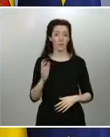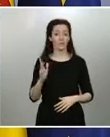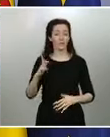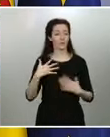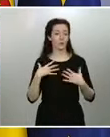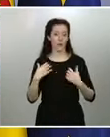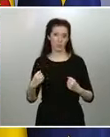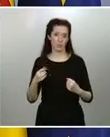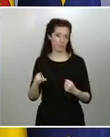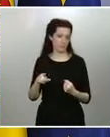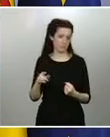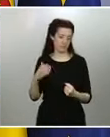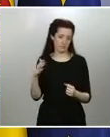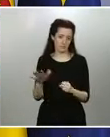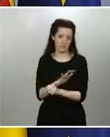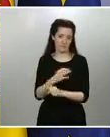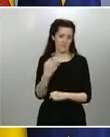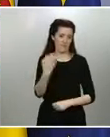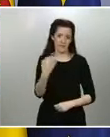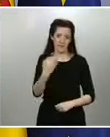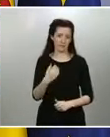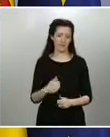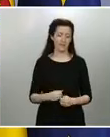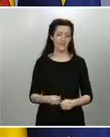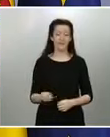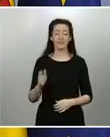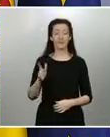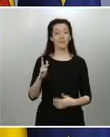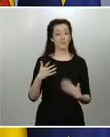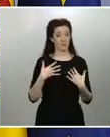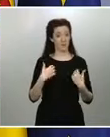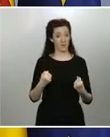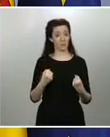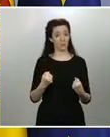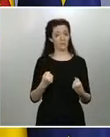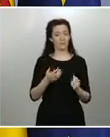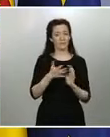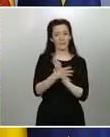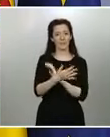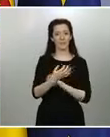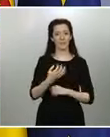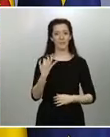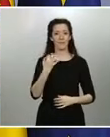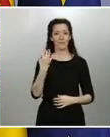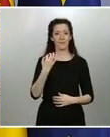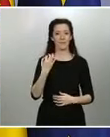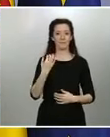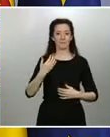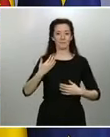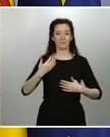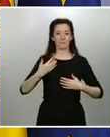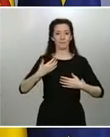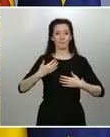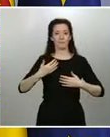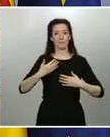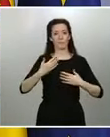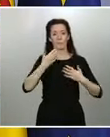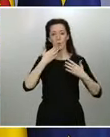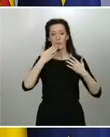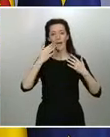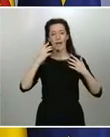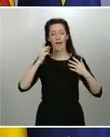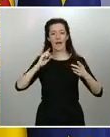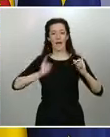la salud exige alguien que pueda coordinar con una cierta autoridad que no teníamos y no una autoridad para